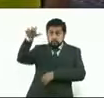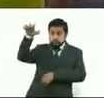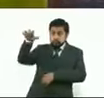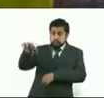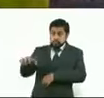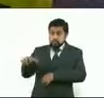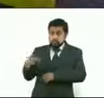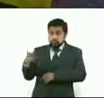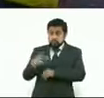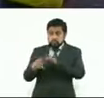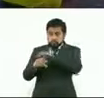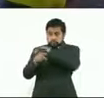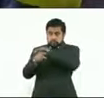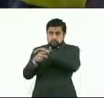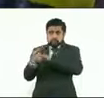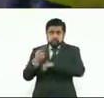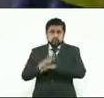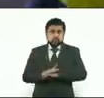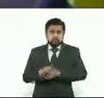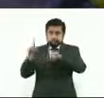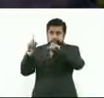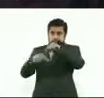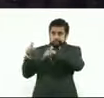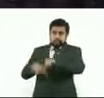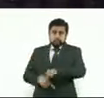momento sobrevolando nuestra salida.